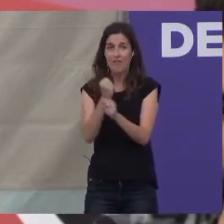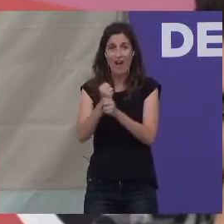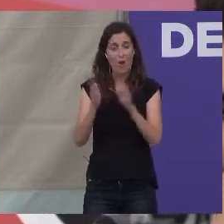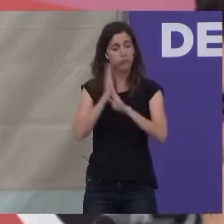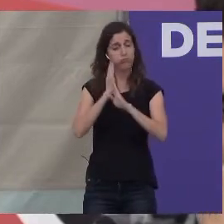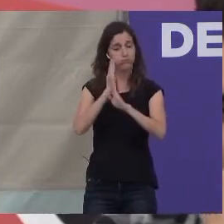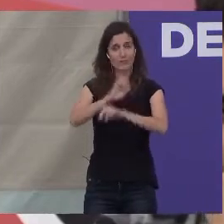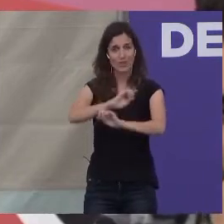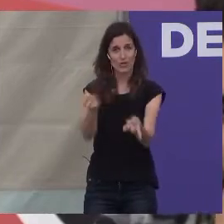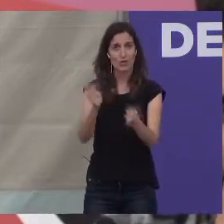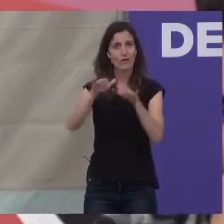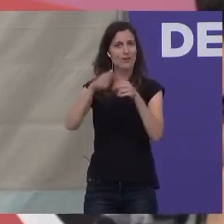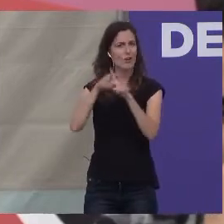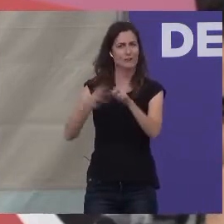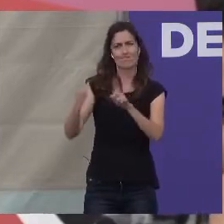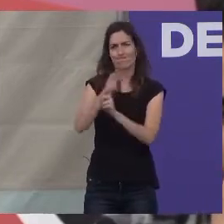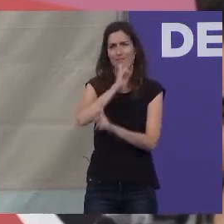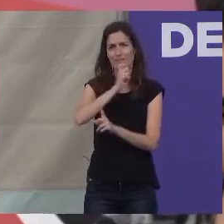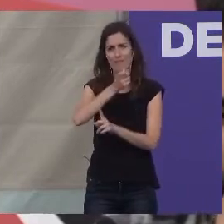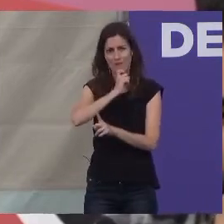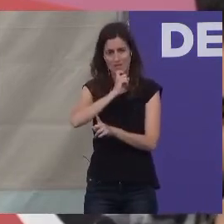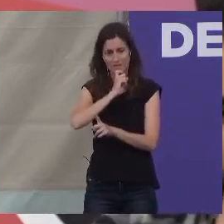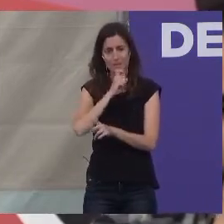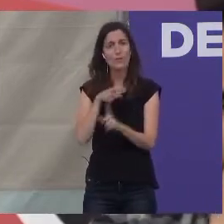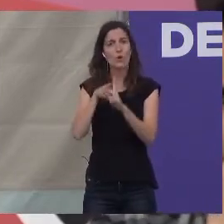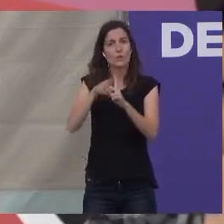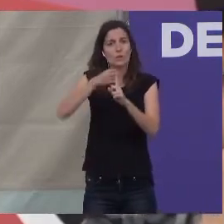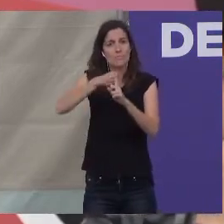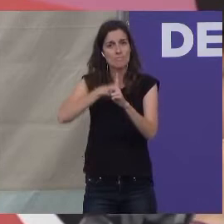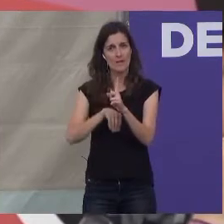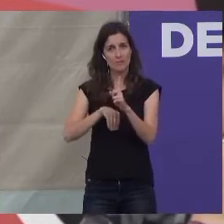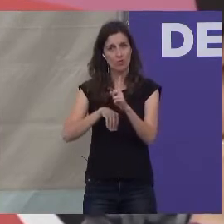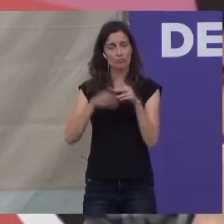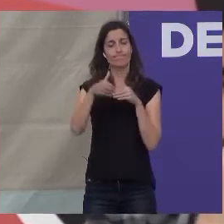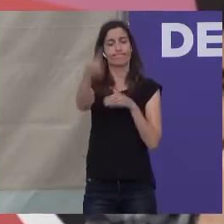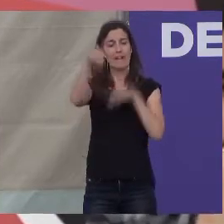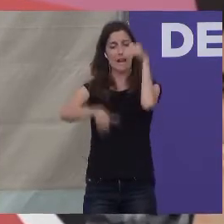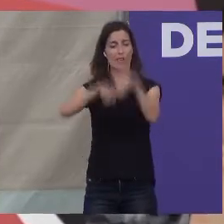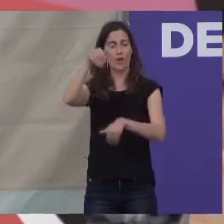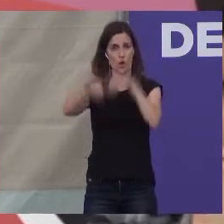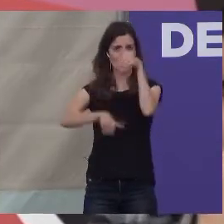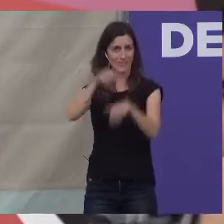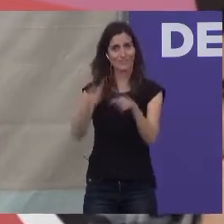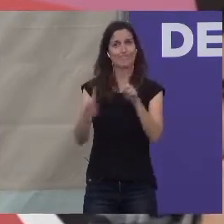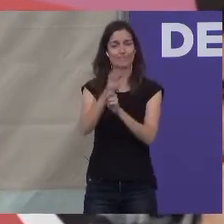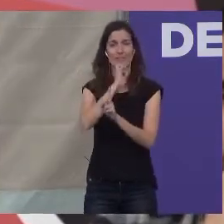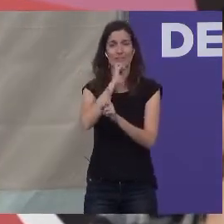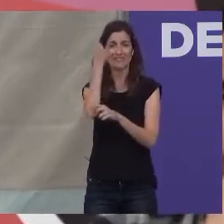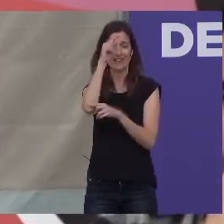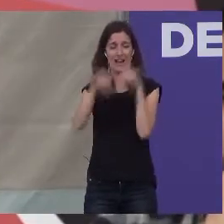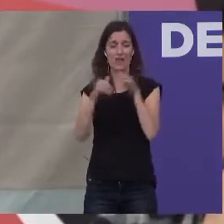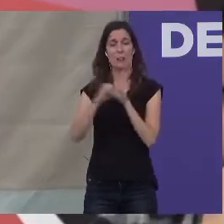muy difícil alcanzar los objetivos que nos hemos fijado para las próximas elecciones, que cada día están más